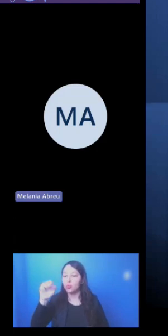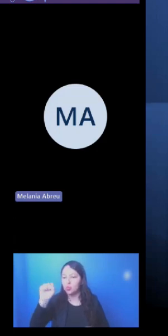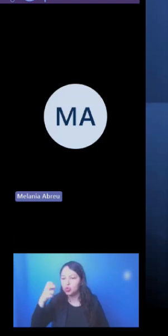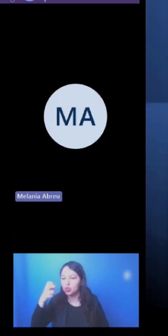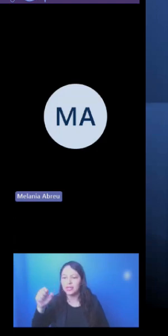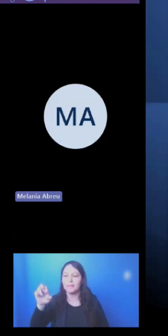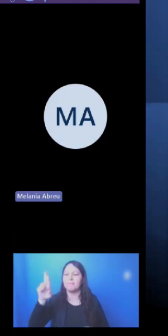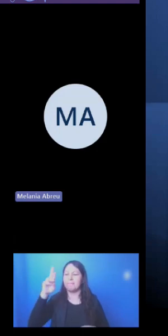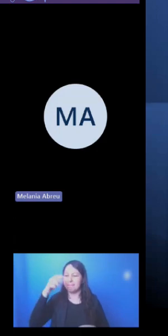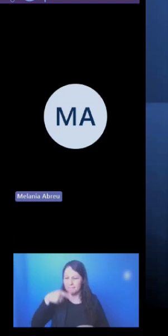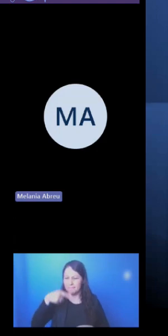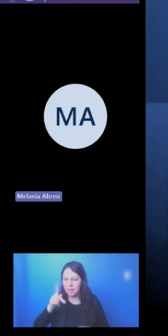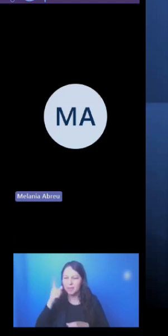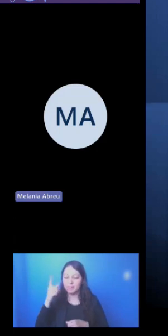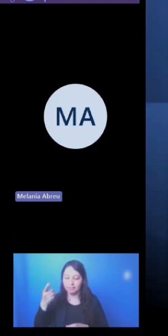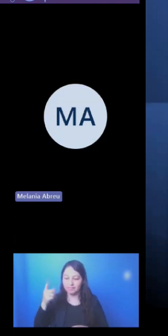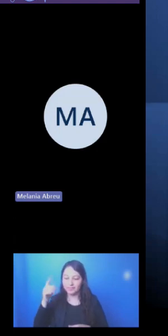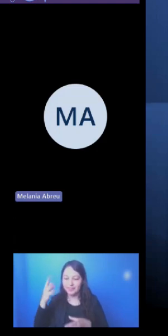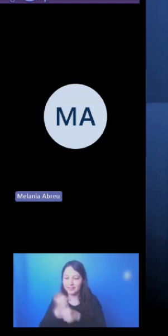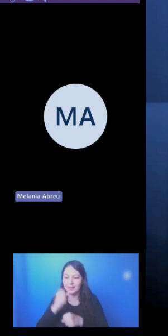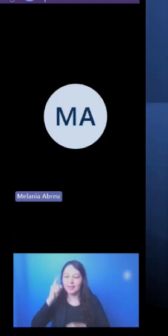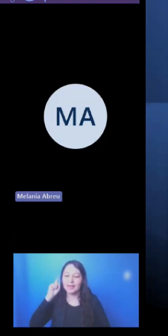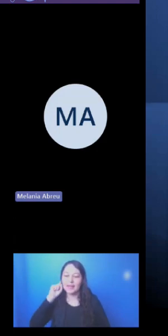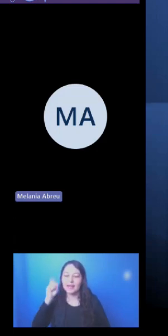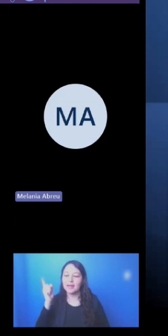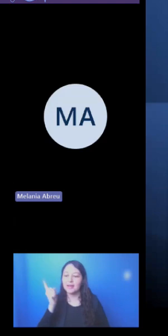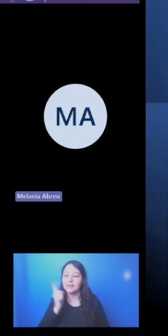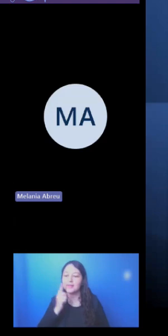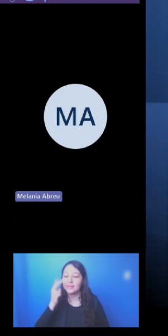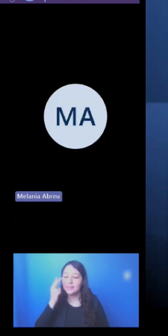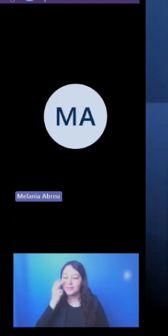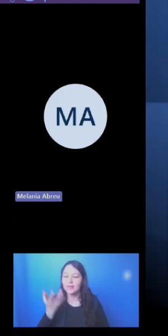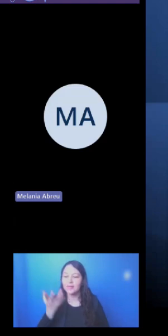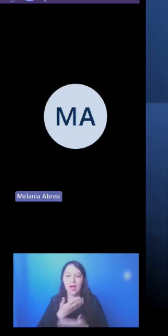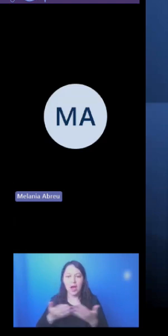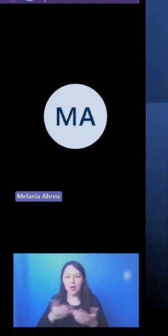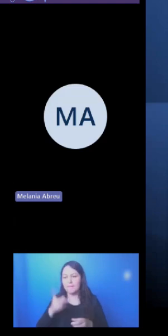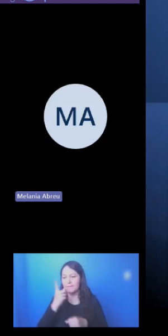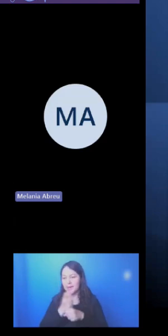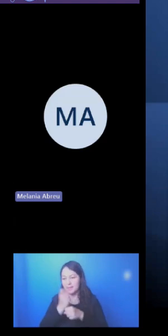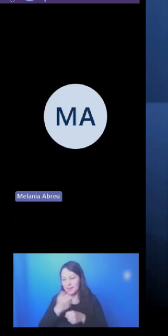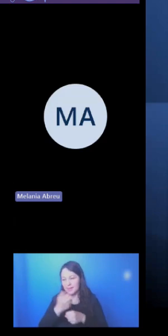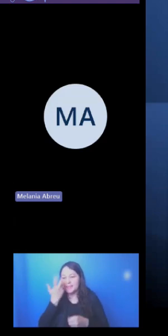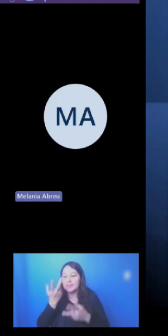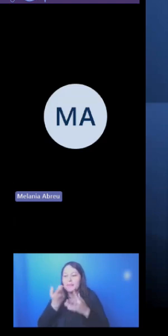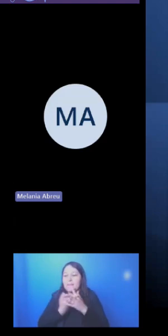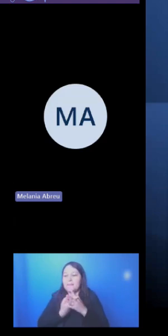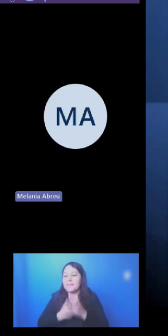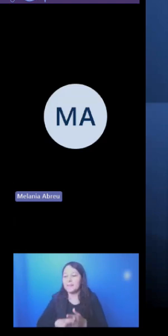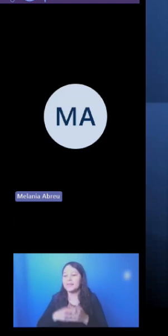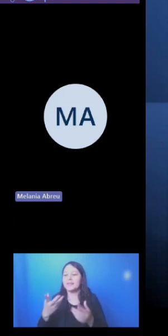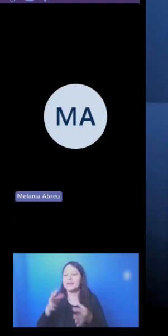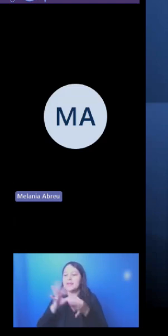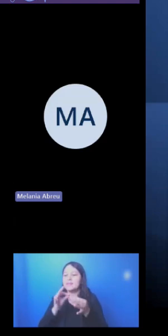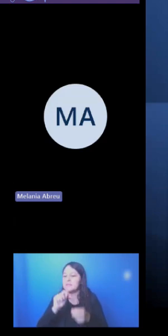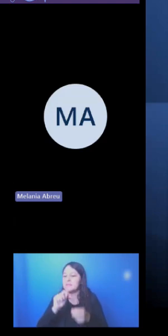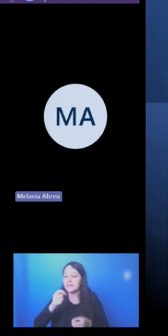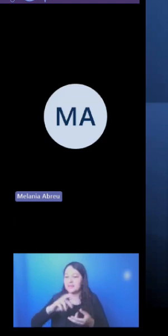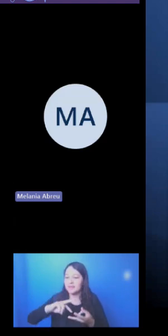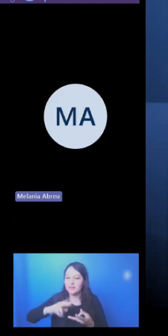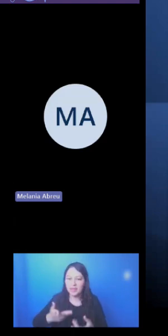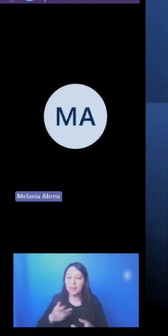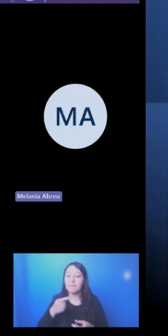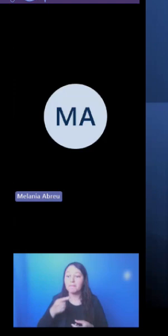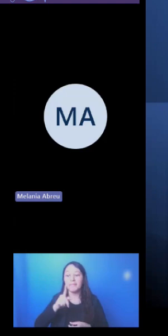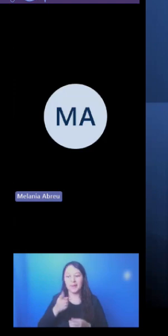¿no? Porque a veces nos queda un poquito la duda de qué es hereditario y qué significa una condición genética. Y pues hay